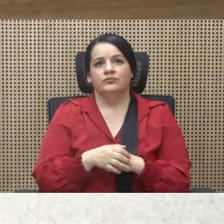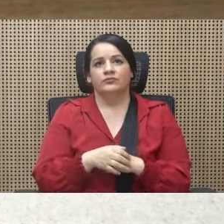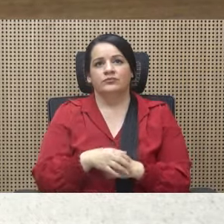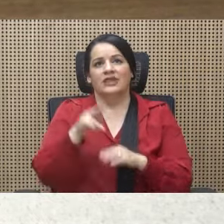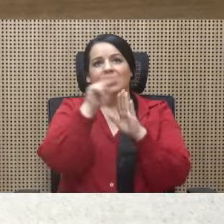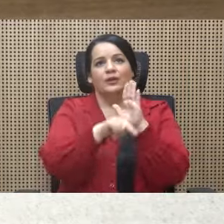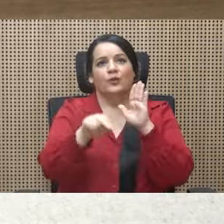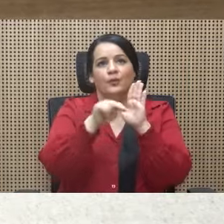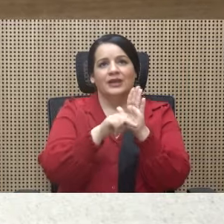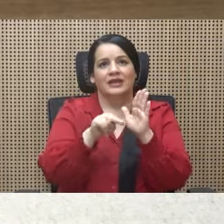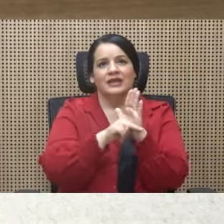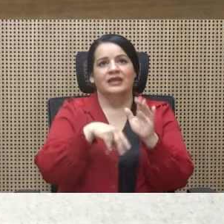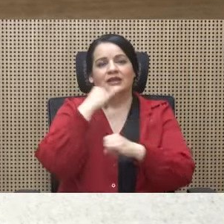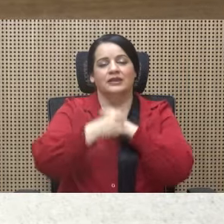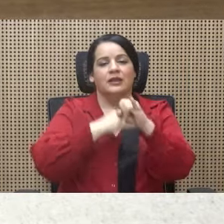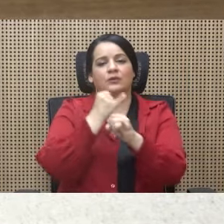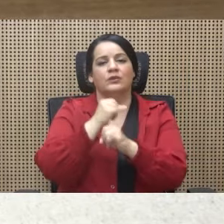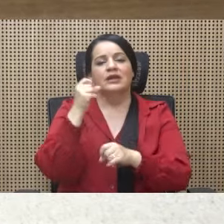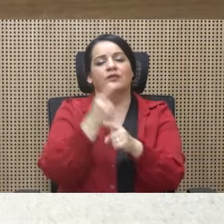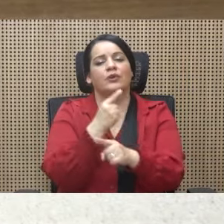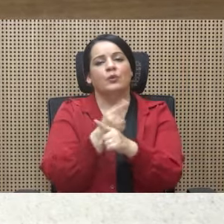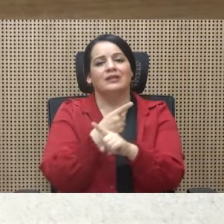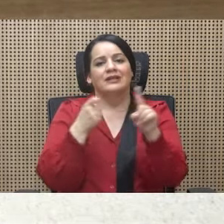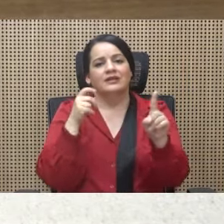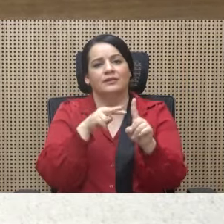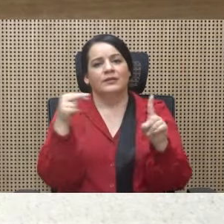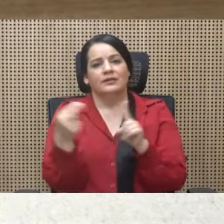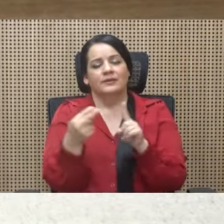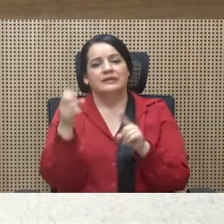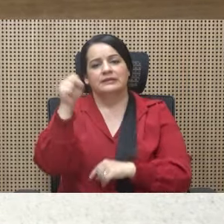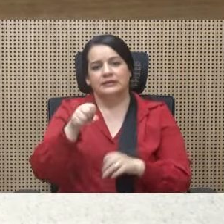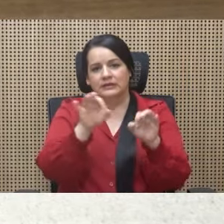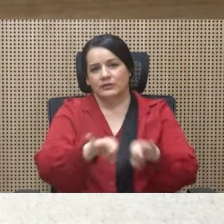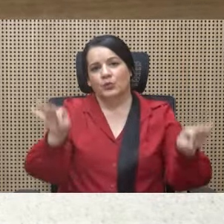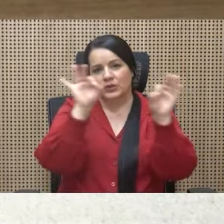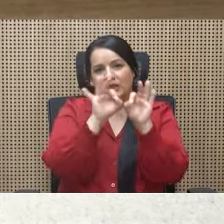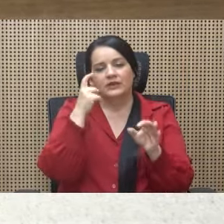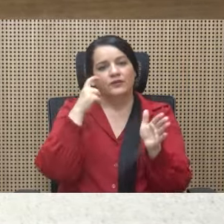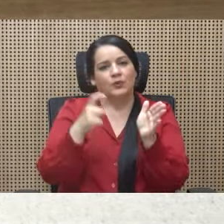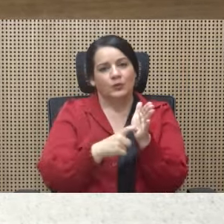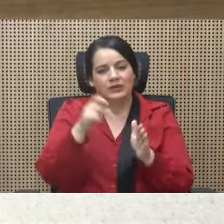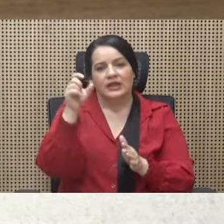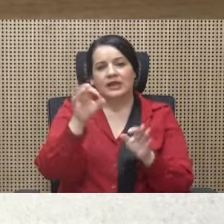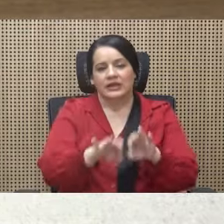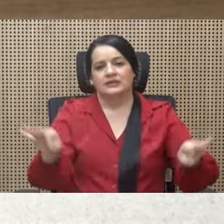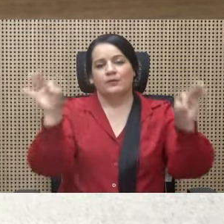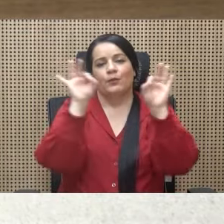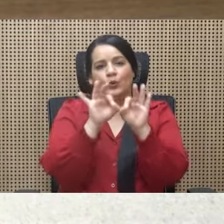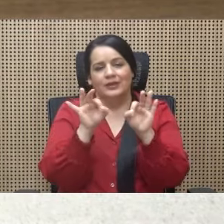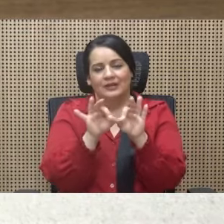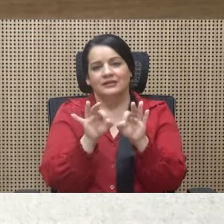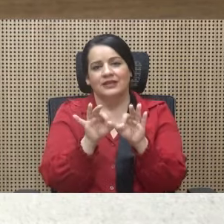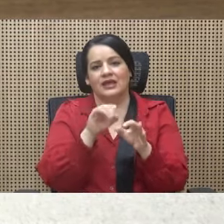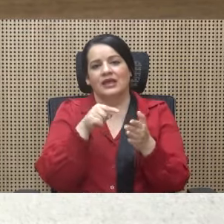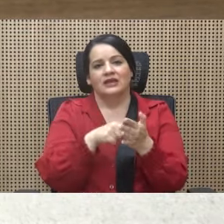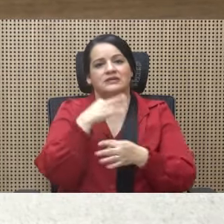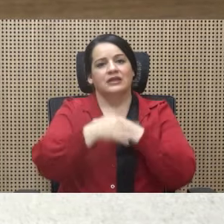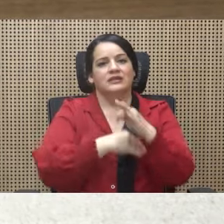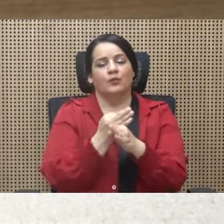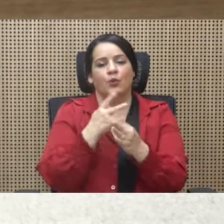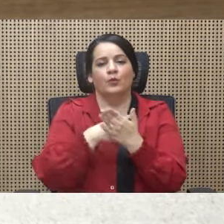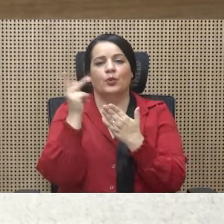normativa internacional que lo regulan y desde esta perspectiva es importante y se reconoce que es importante este todo este tipo de programas